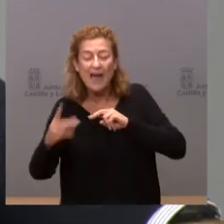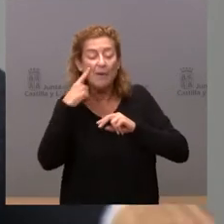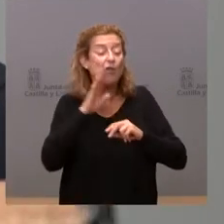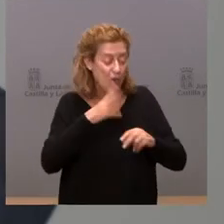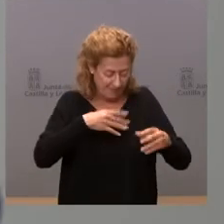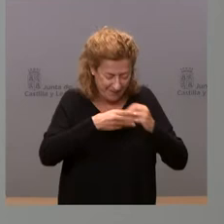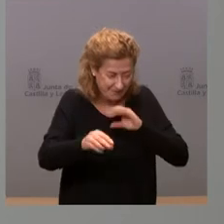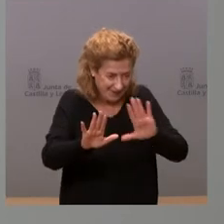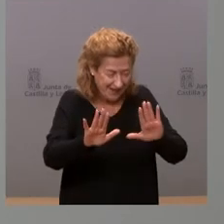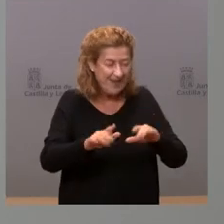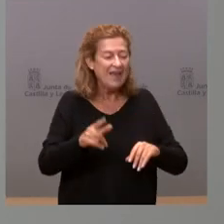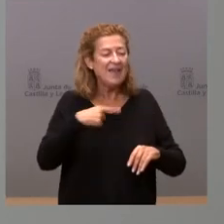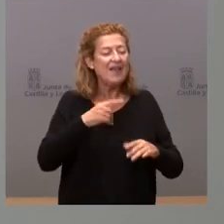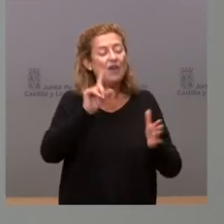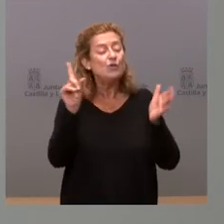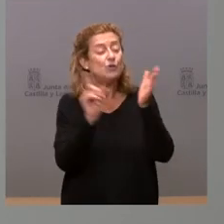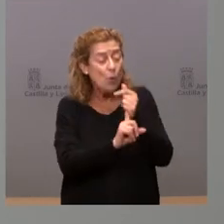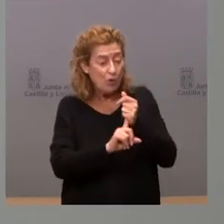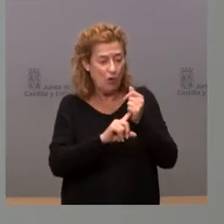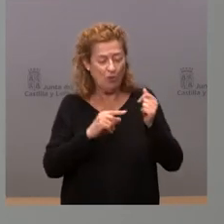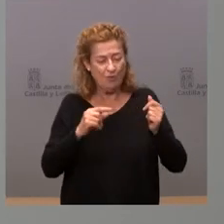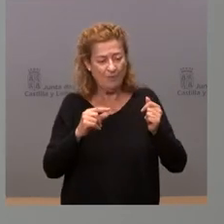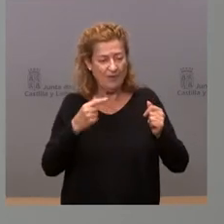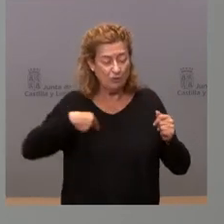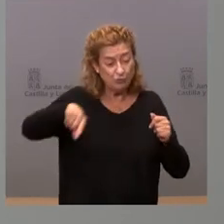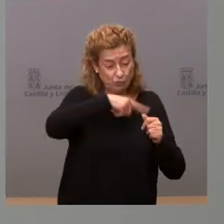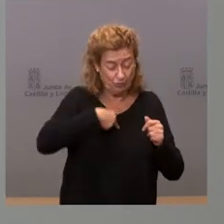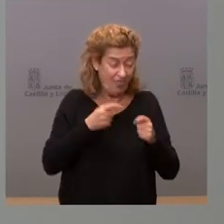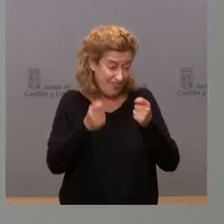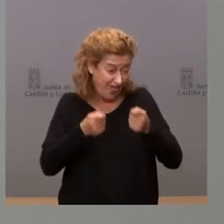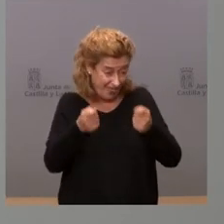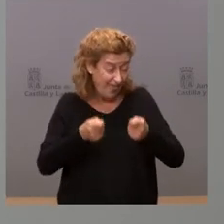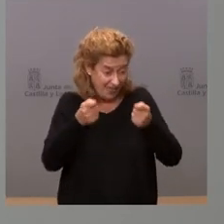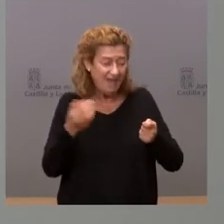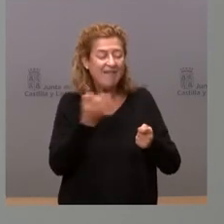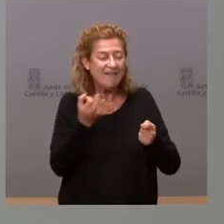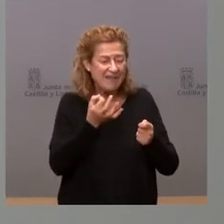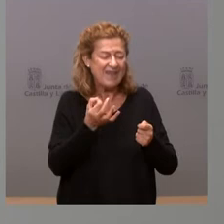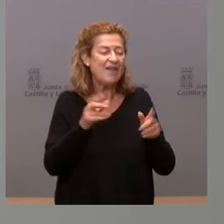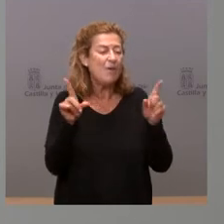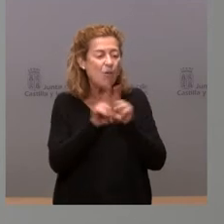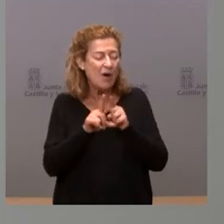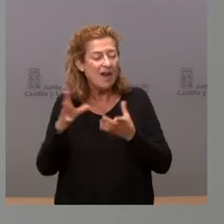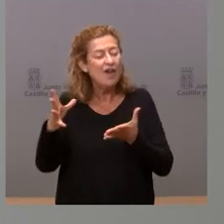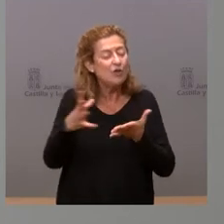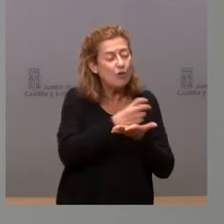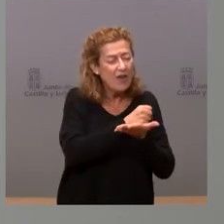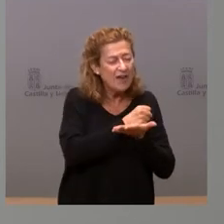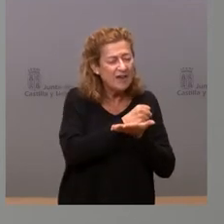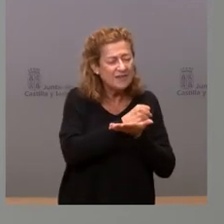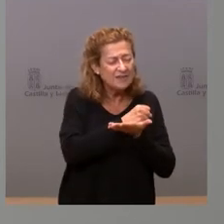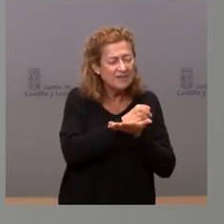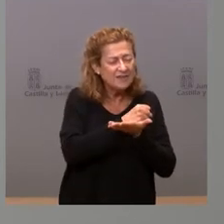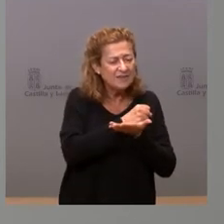la instrucción que hemos ido que hemos ido dando en es que se saquen de todas las de